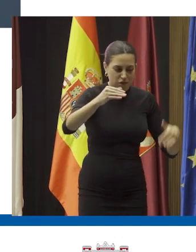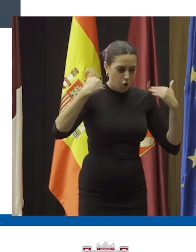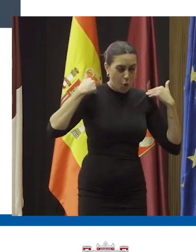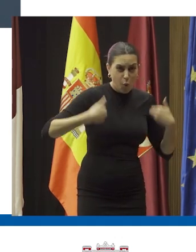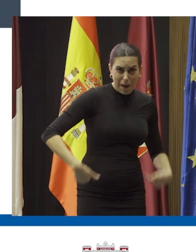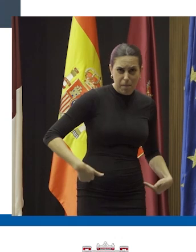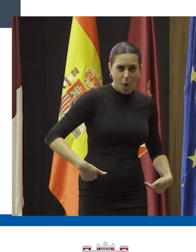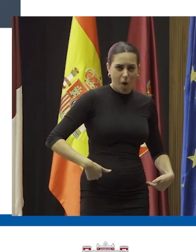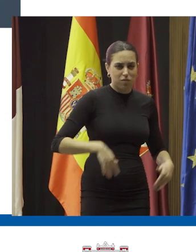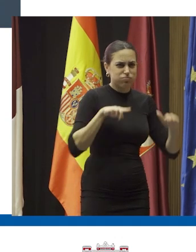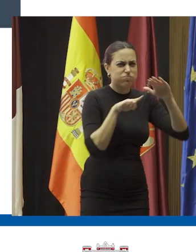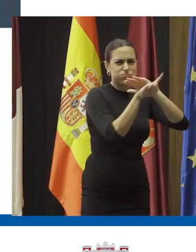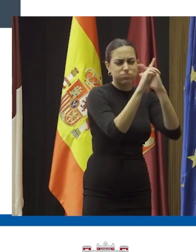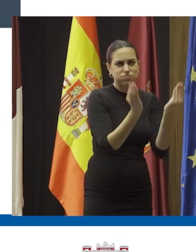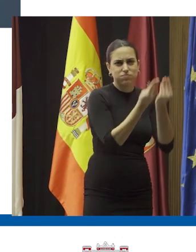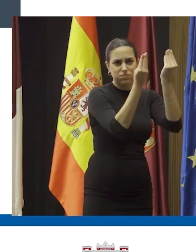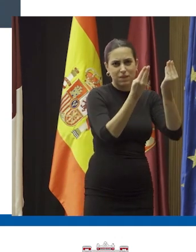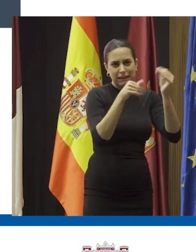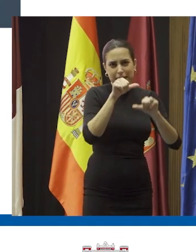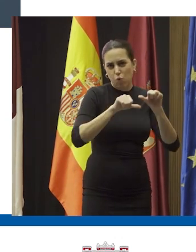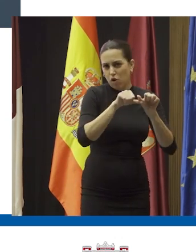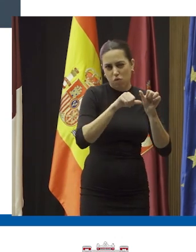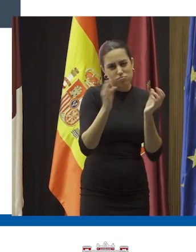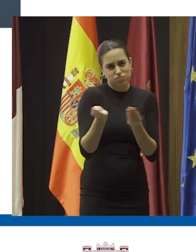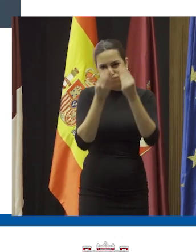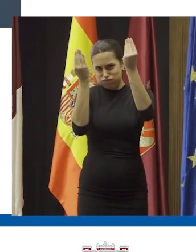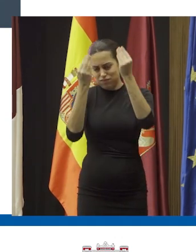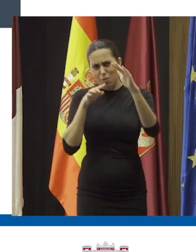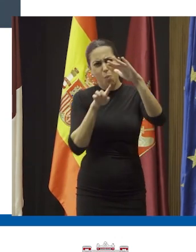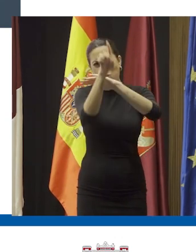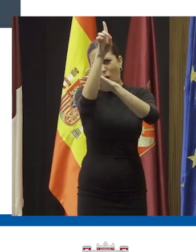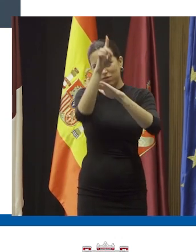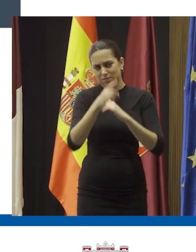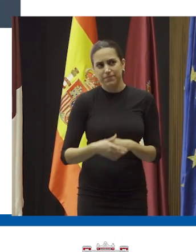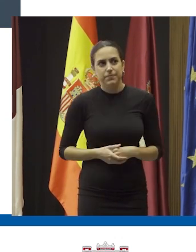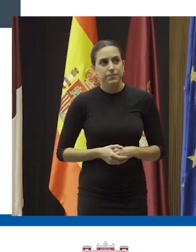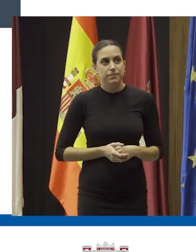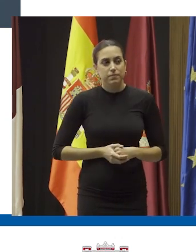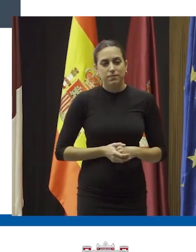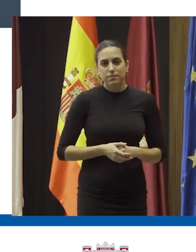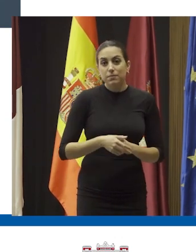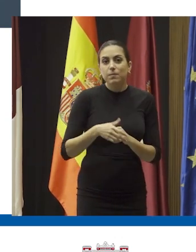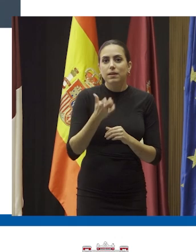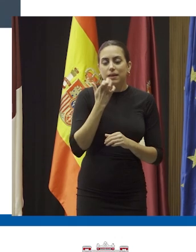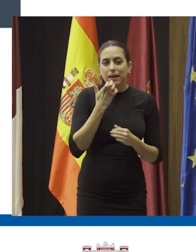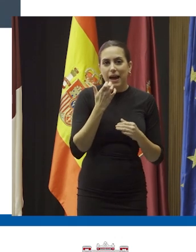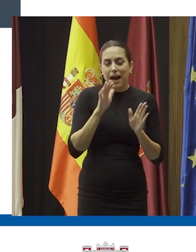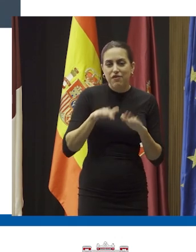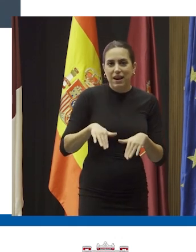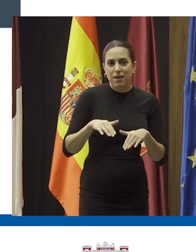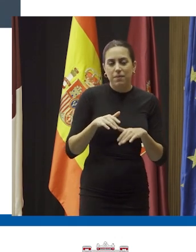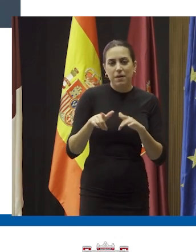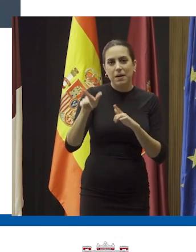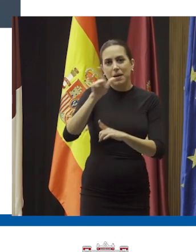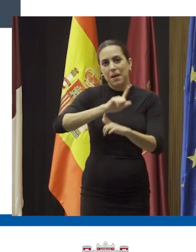por ende el quirúrgico de una forma espectacular. Tenemos que tener en cuenta que el mapa de